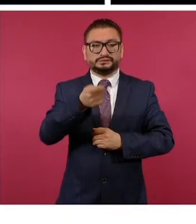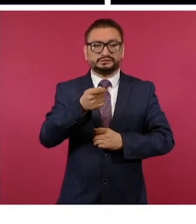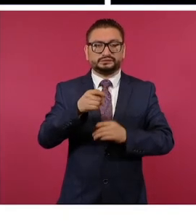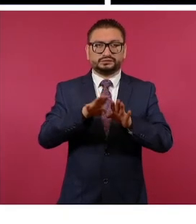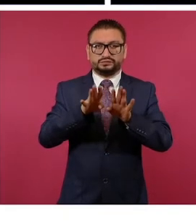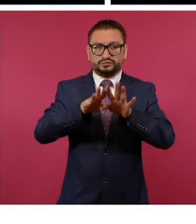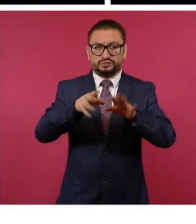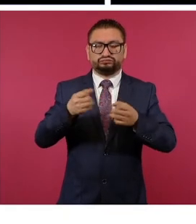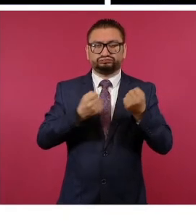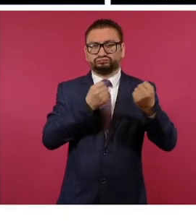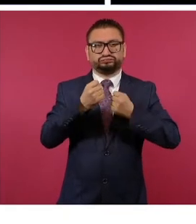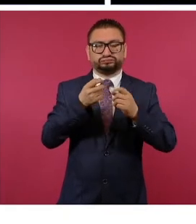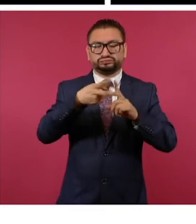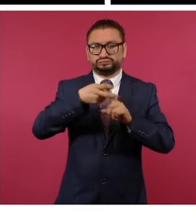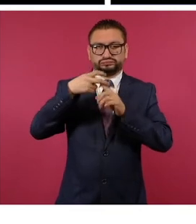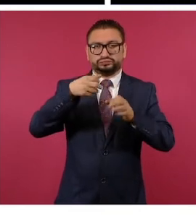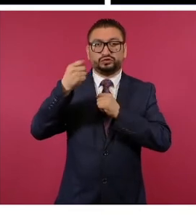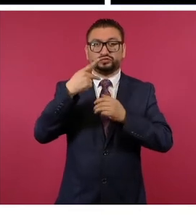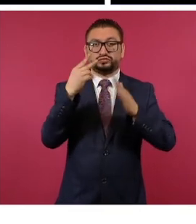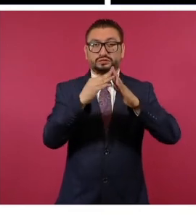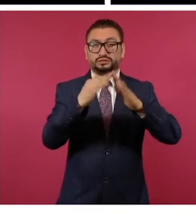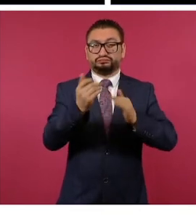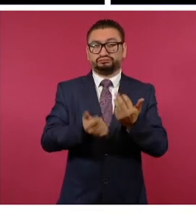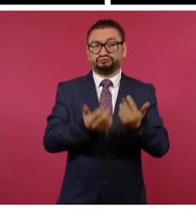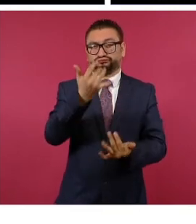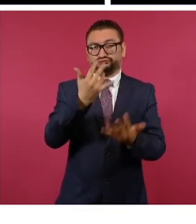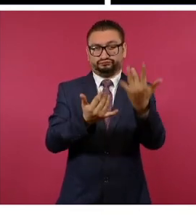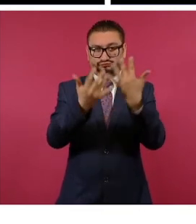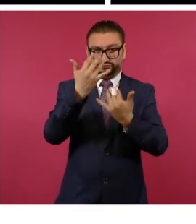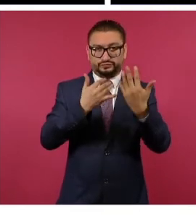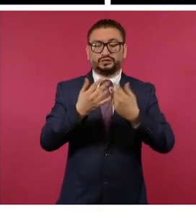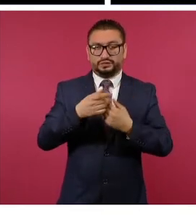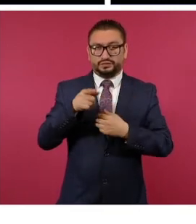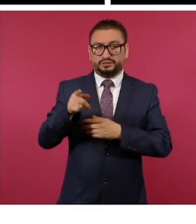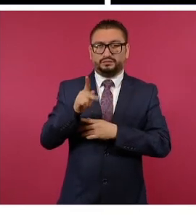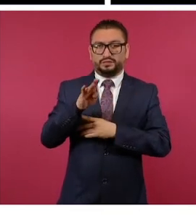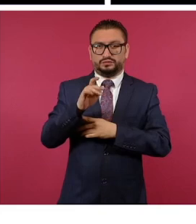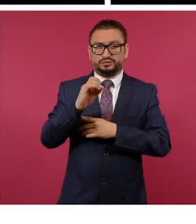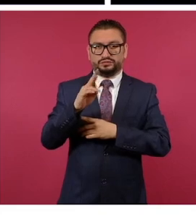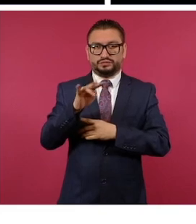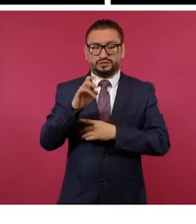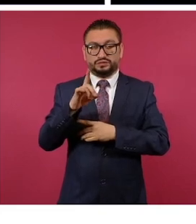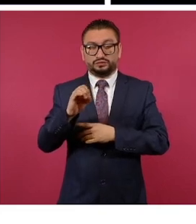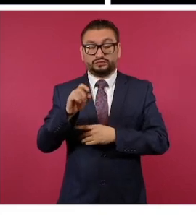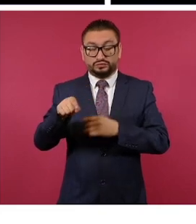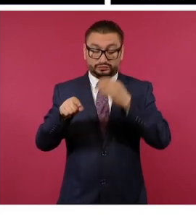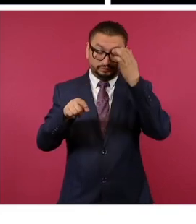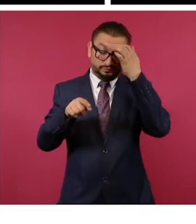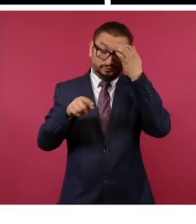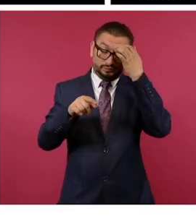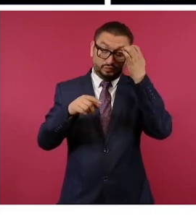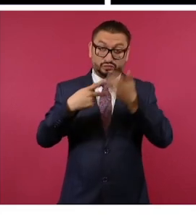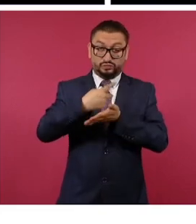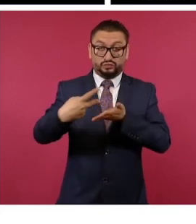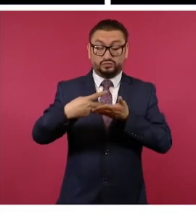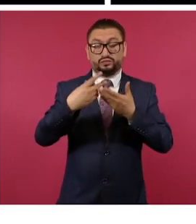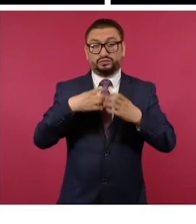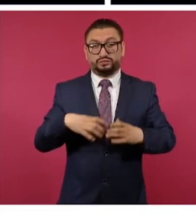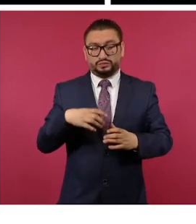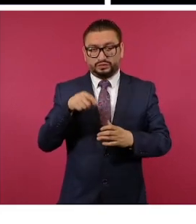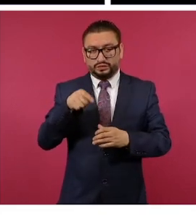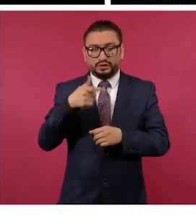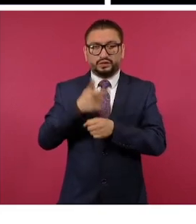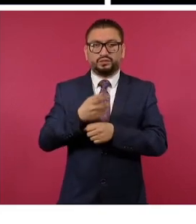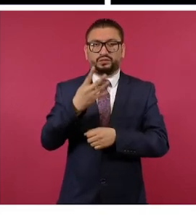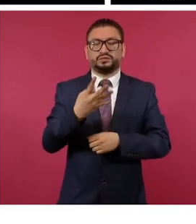le prendieron fuego a su vivienda. El cuerpo de Paul Osvaldo fue localizado sin vida el 4